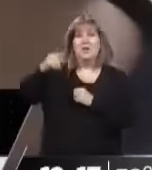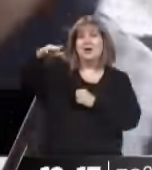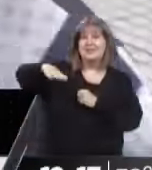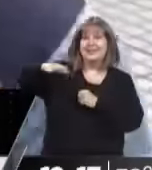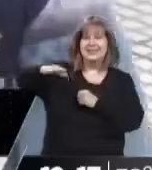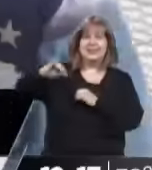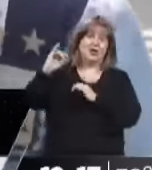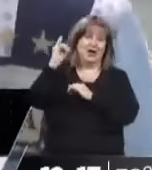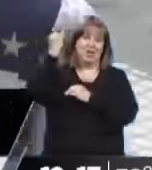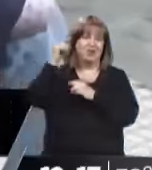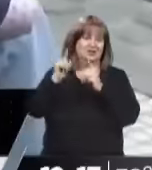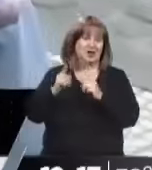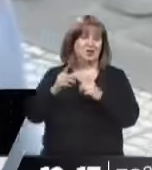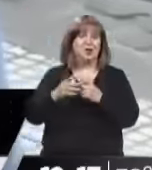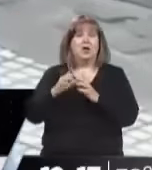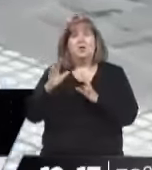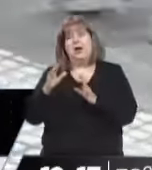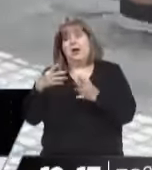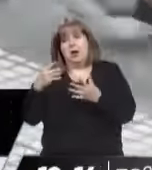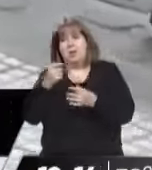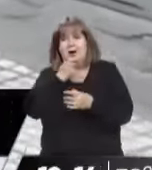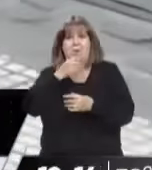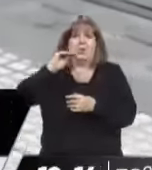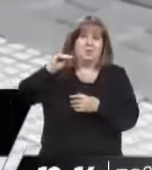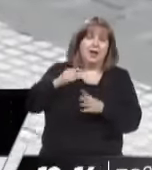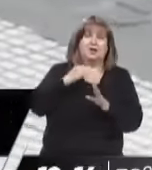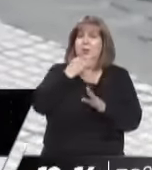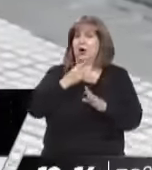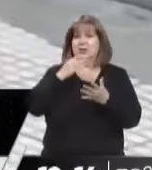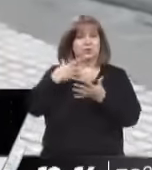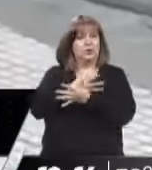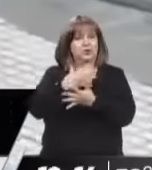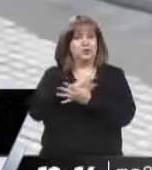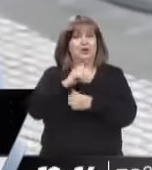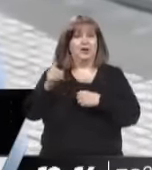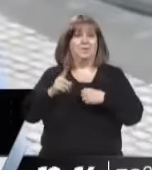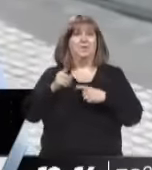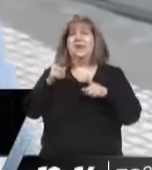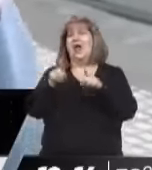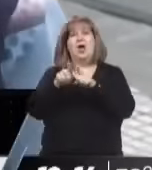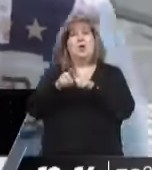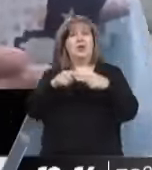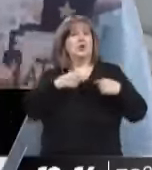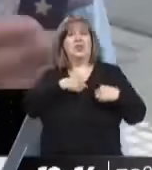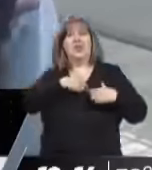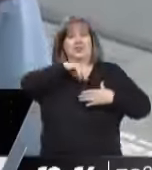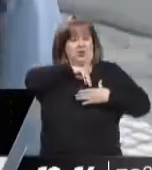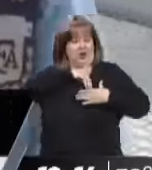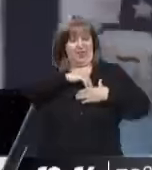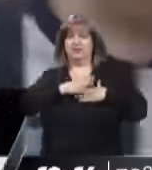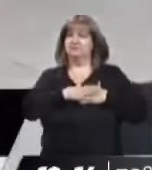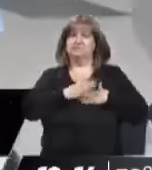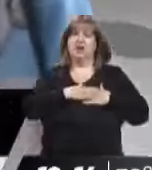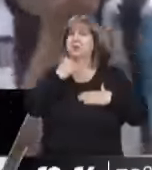quiere? Y si no sale campeona, no sufrís, porque la vida es así. Y a Talleres lo llevo en el corazón. ¡Ay, mi amor!